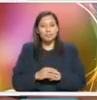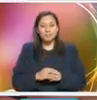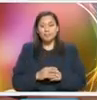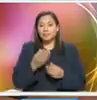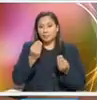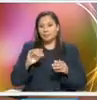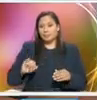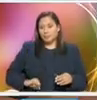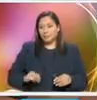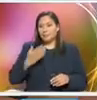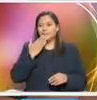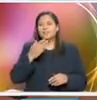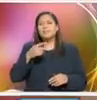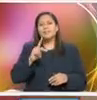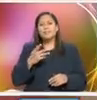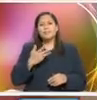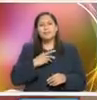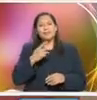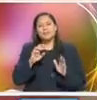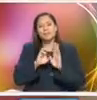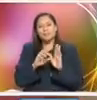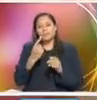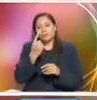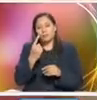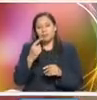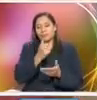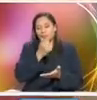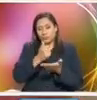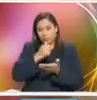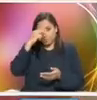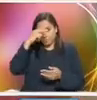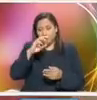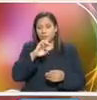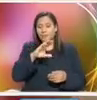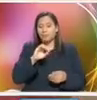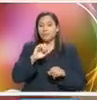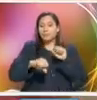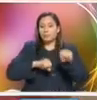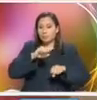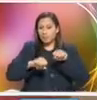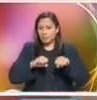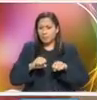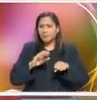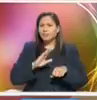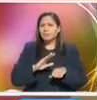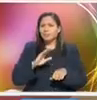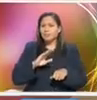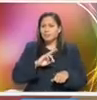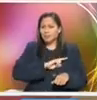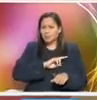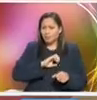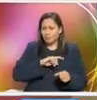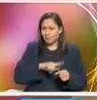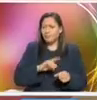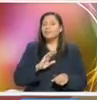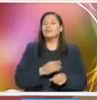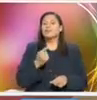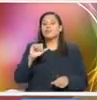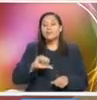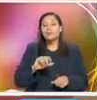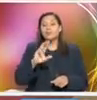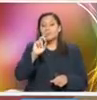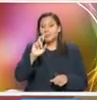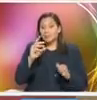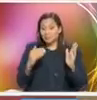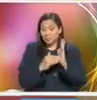realmente interesante. Y hay un caso particular, el de la Ciudad de México con Ecobici, muy particular, porque al día de hoy llevan más